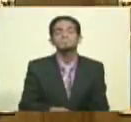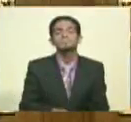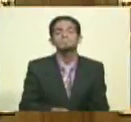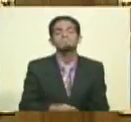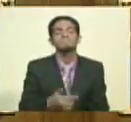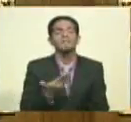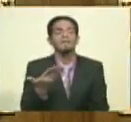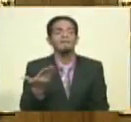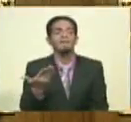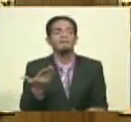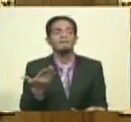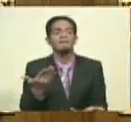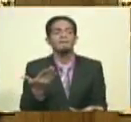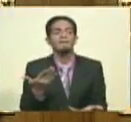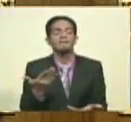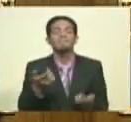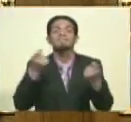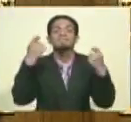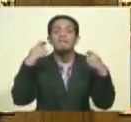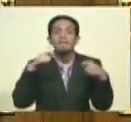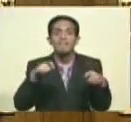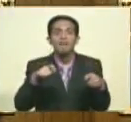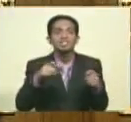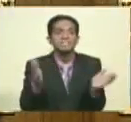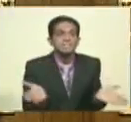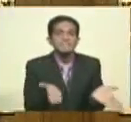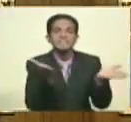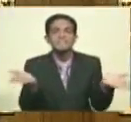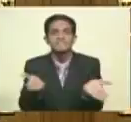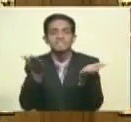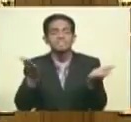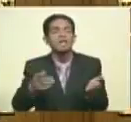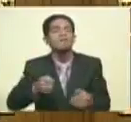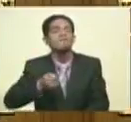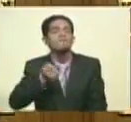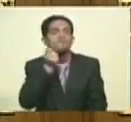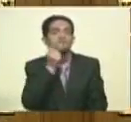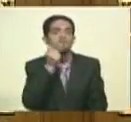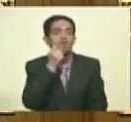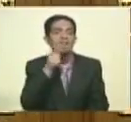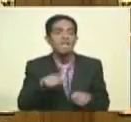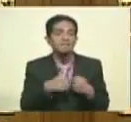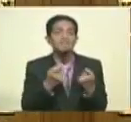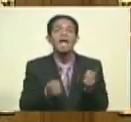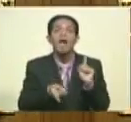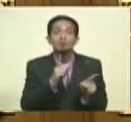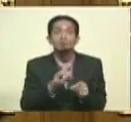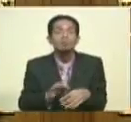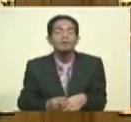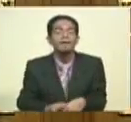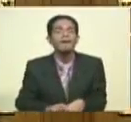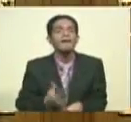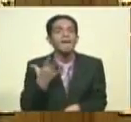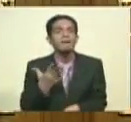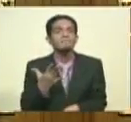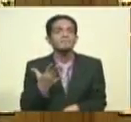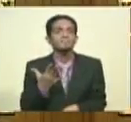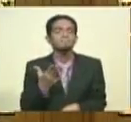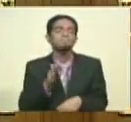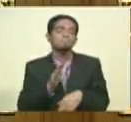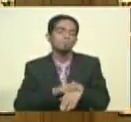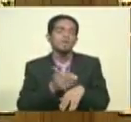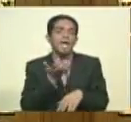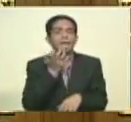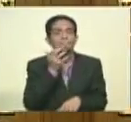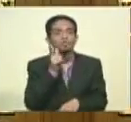para activar hechos violentos, algunos muy graves, que han llevado al asesinato de